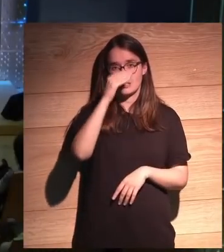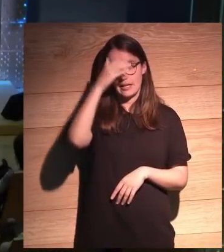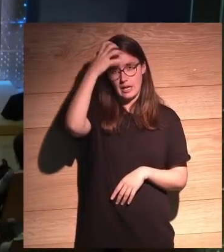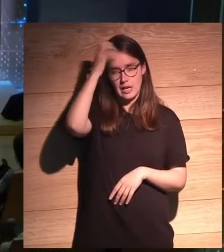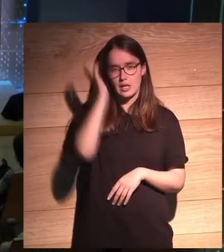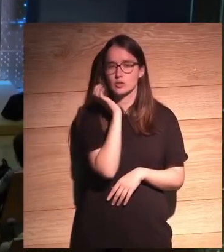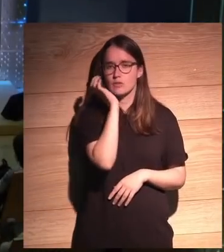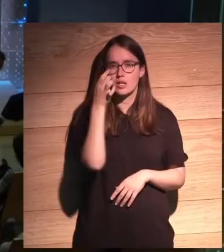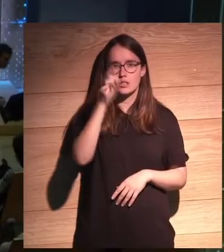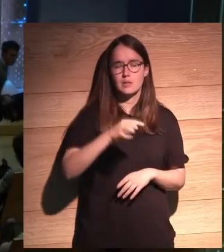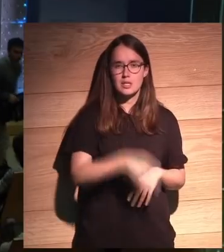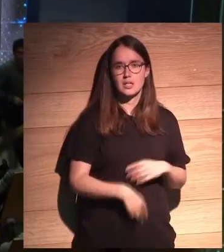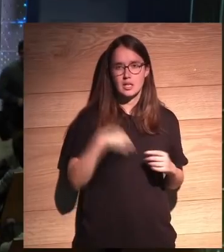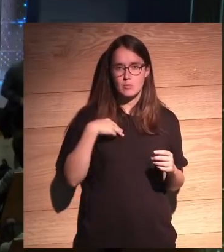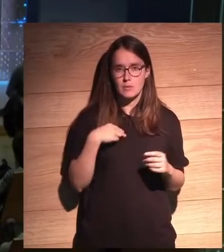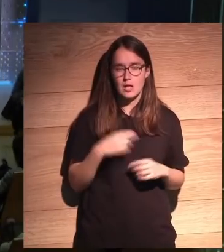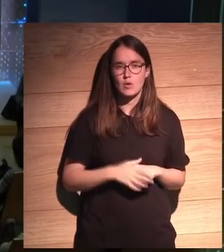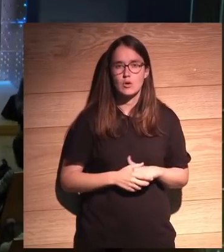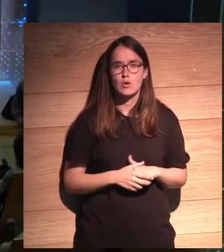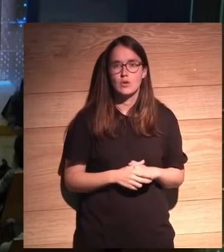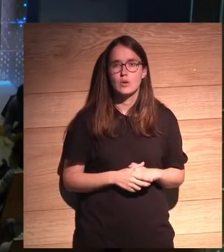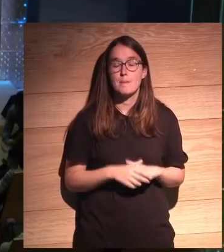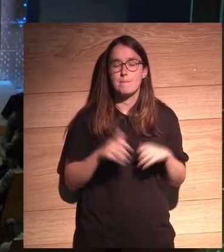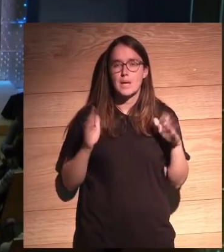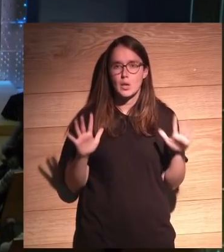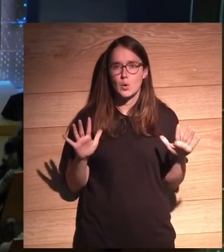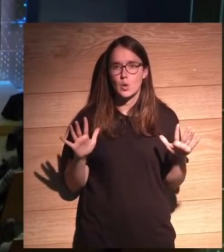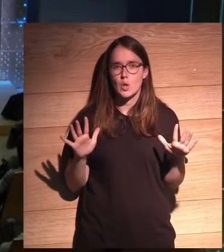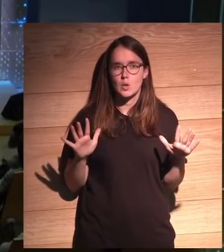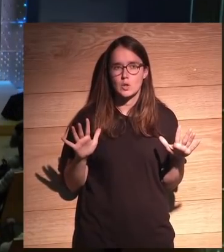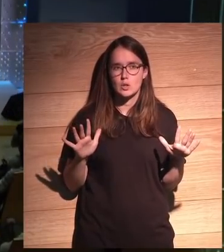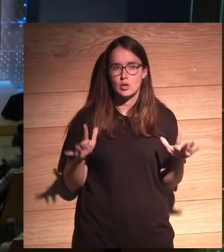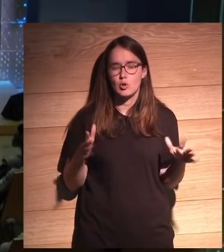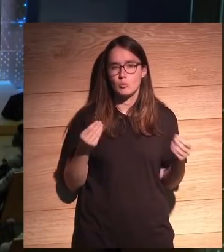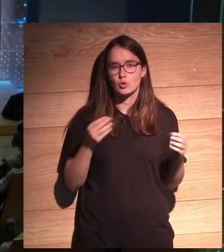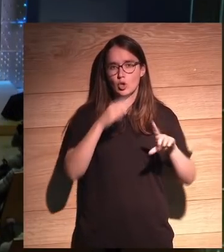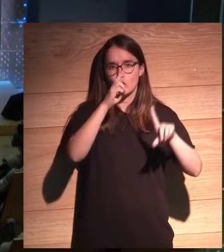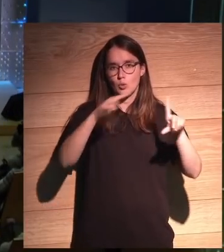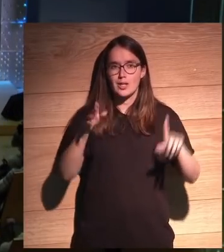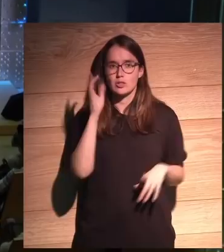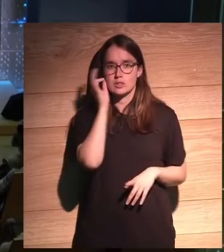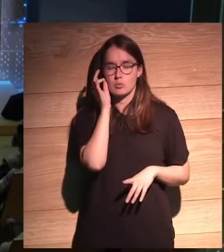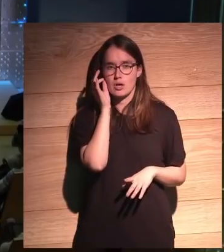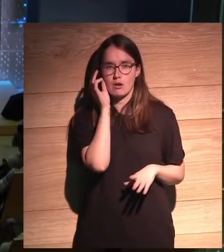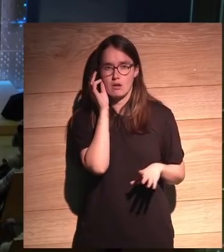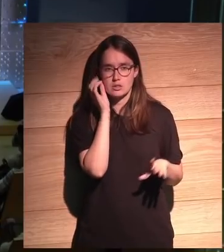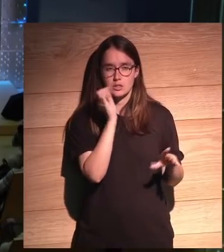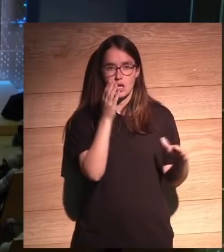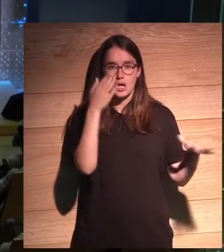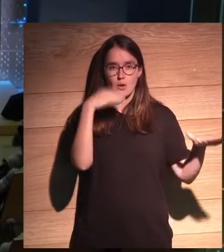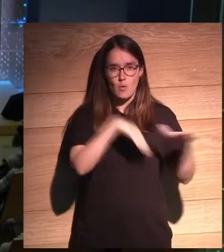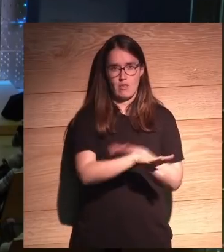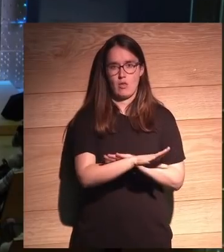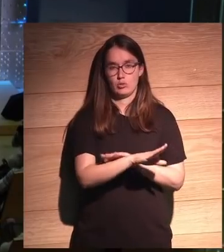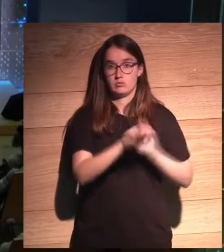Sofía, sí, también sí. Están en el Prado, los de Sofonisba, pero hay muchos cuadros de mujeres que están en los almacenes de los museos,